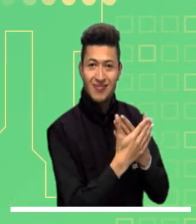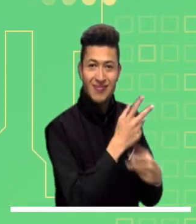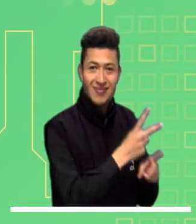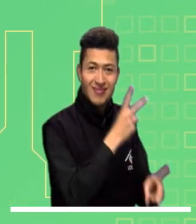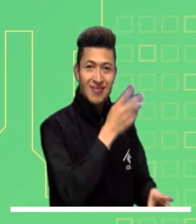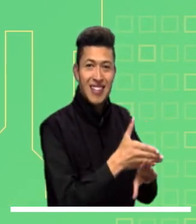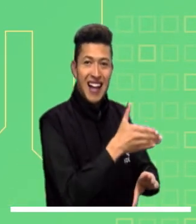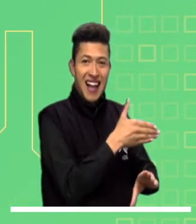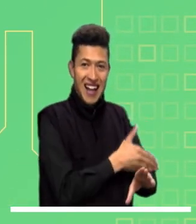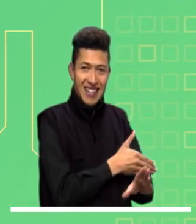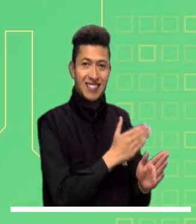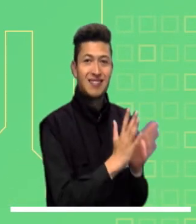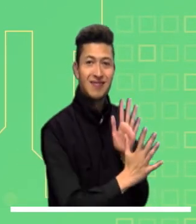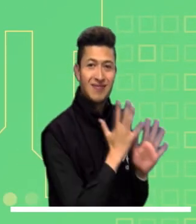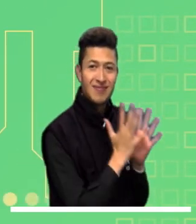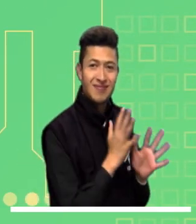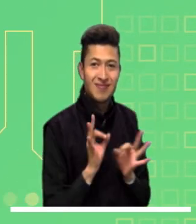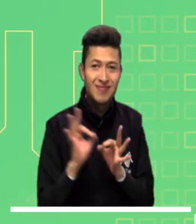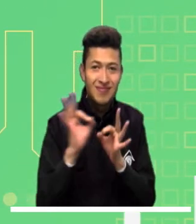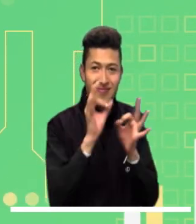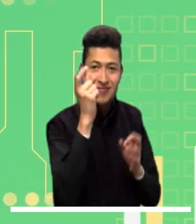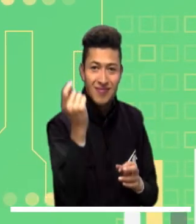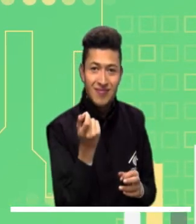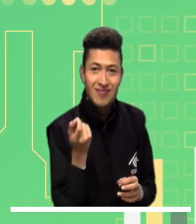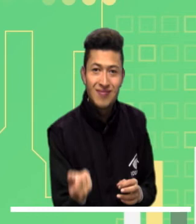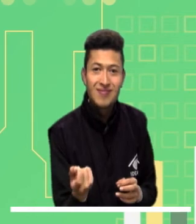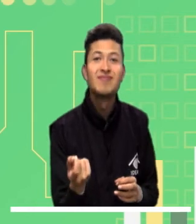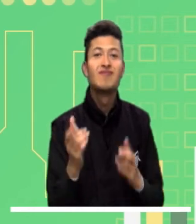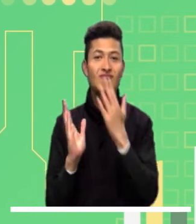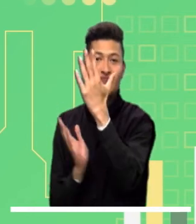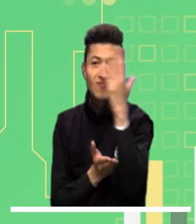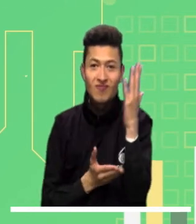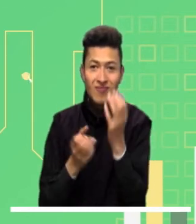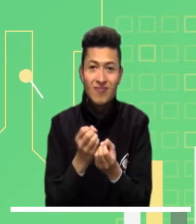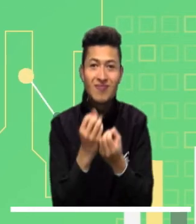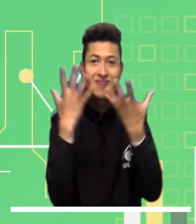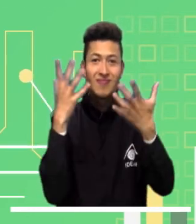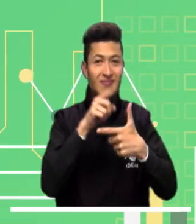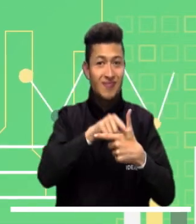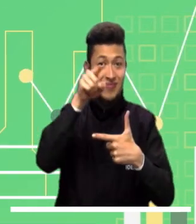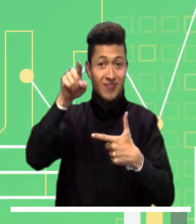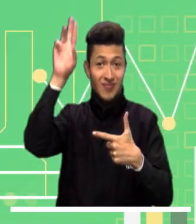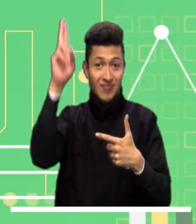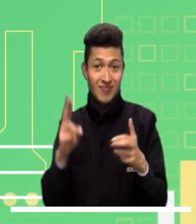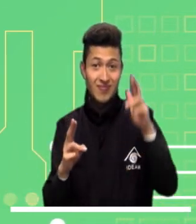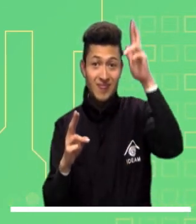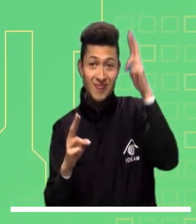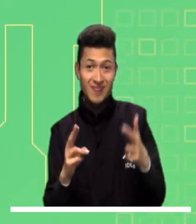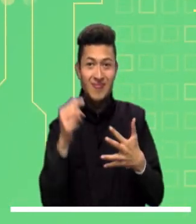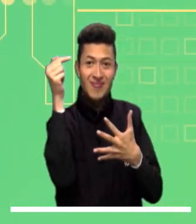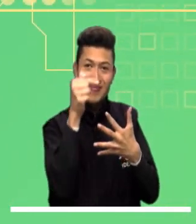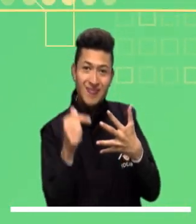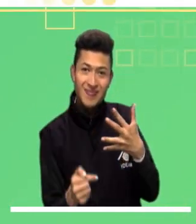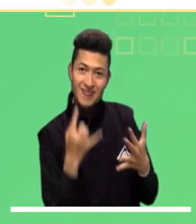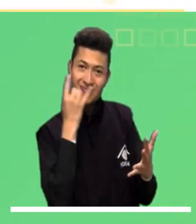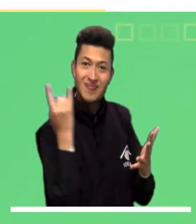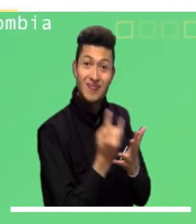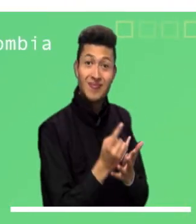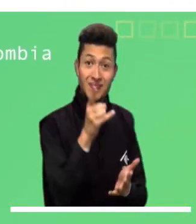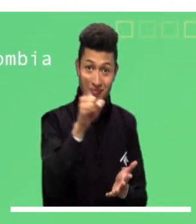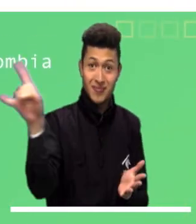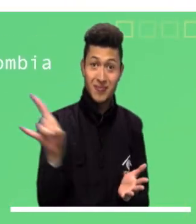imágenes satelitales y conozca las principales alertas tempranas. Información detallada a nivel municipal, cifras de